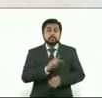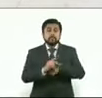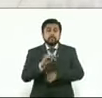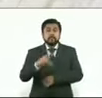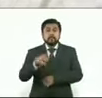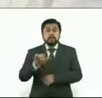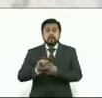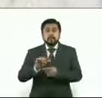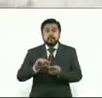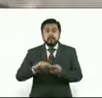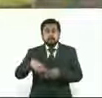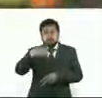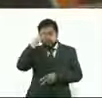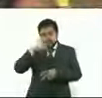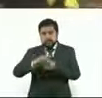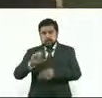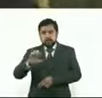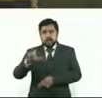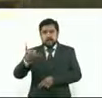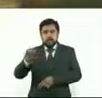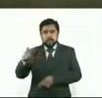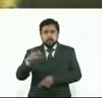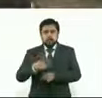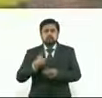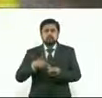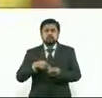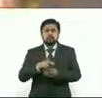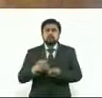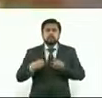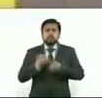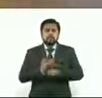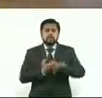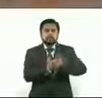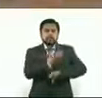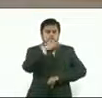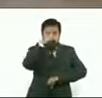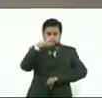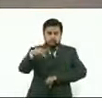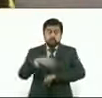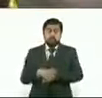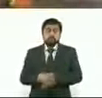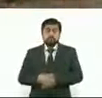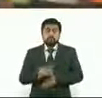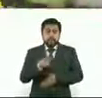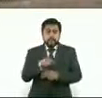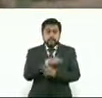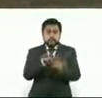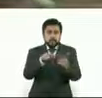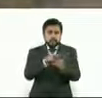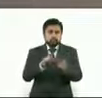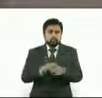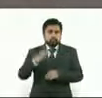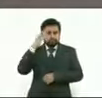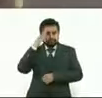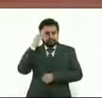Sánchez Vidal, el mexicano, el del Estado de México. Así están llevando esta